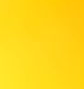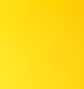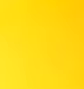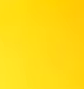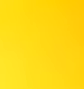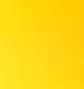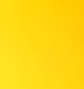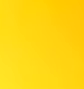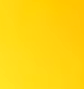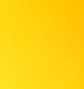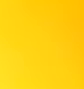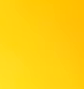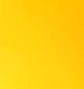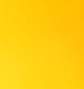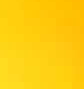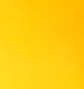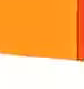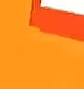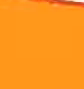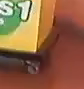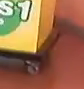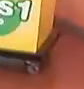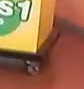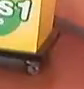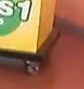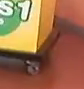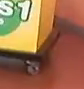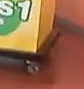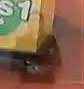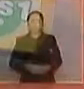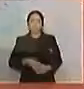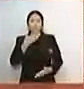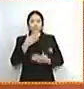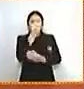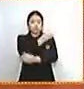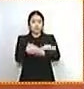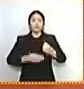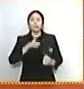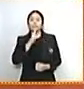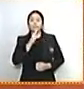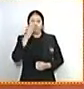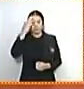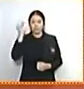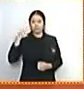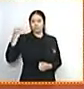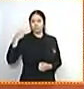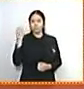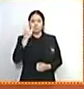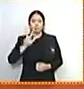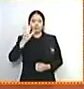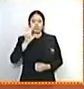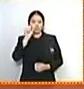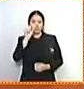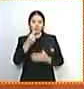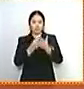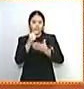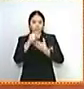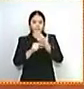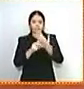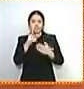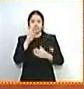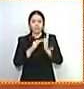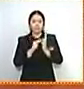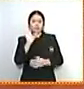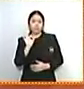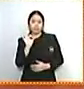presentan el sorteo Loto. Muy buenas tardes, Honduras, la Cruz de Scarlett, hoy martes 20 de agosto del año